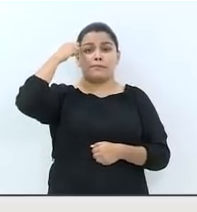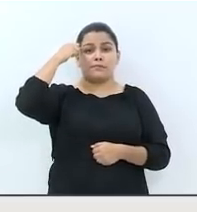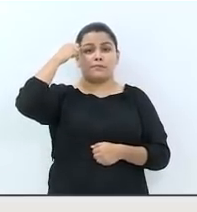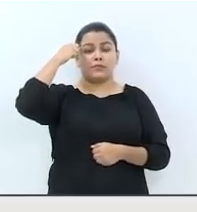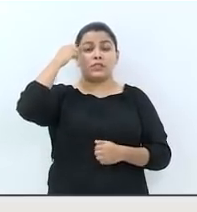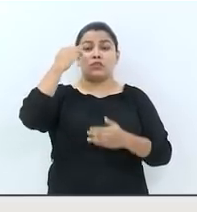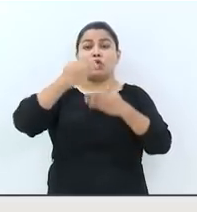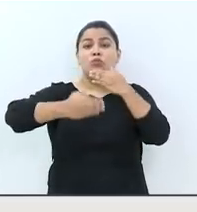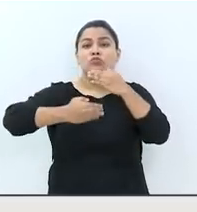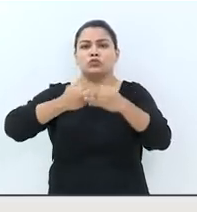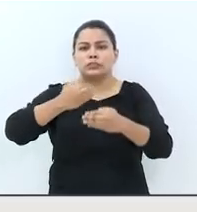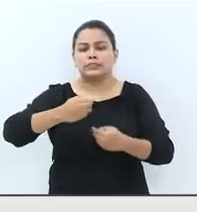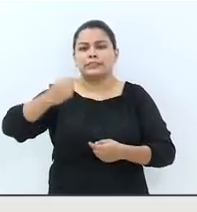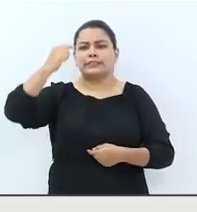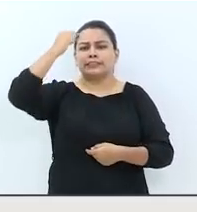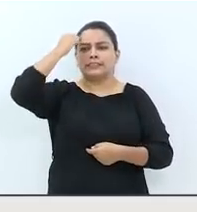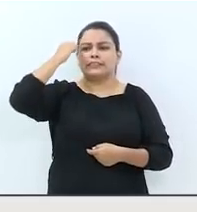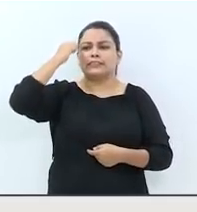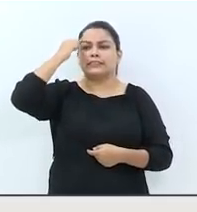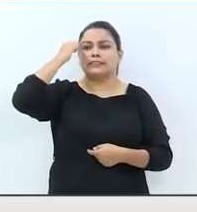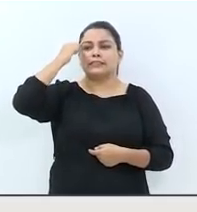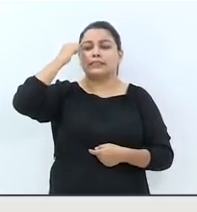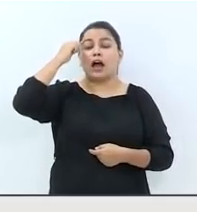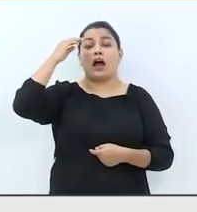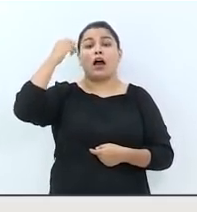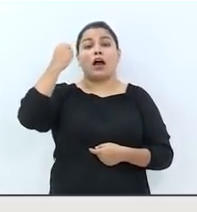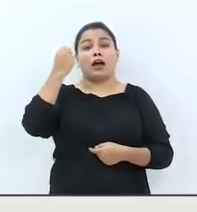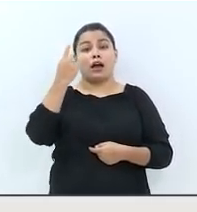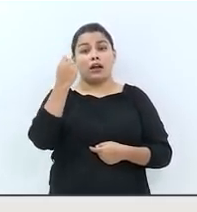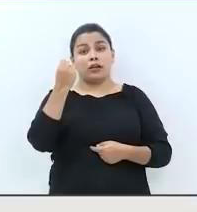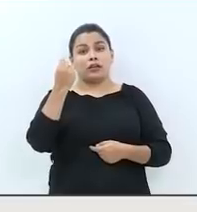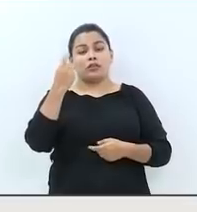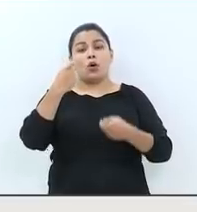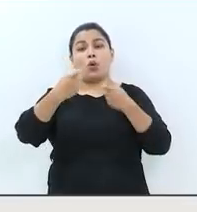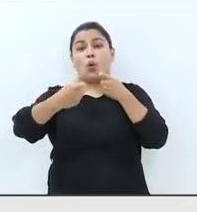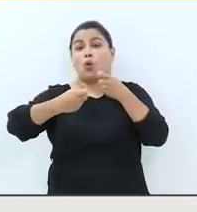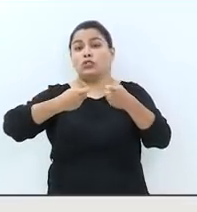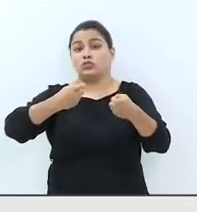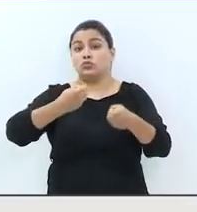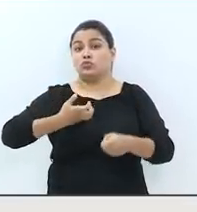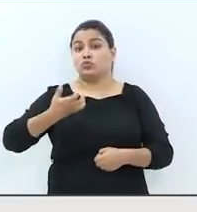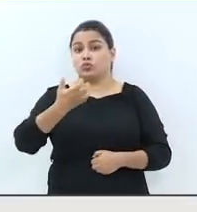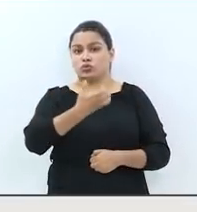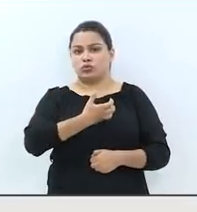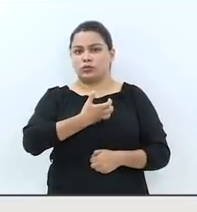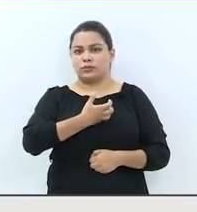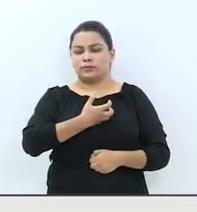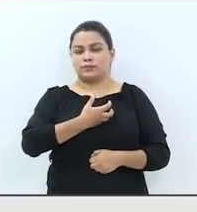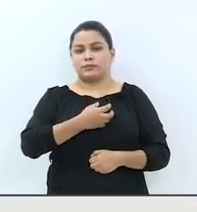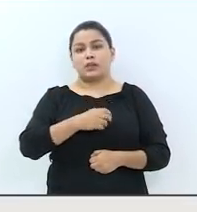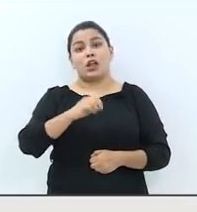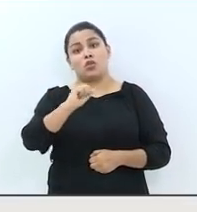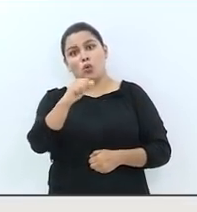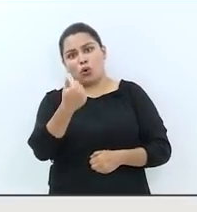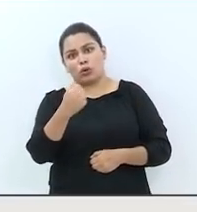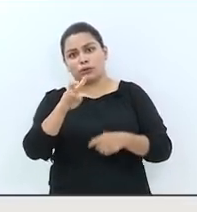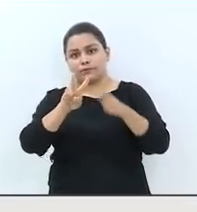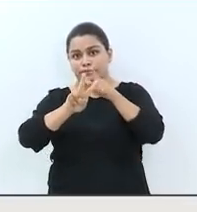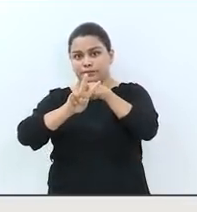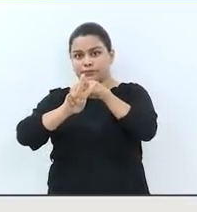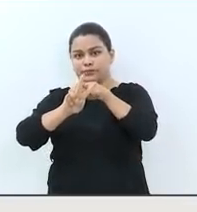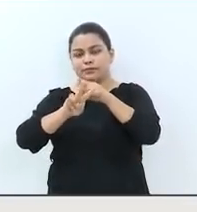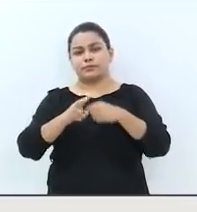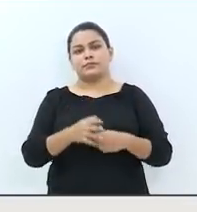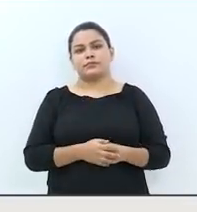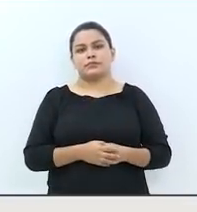nuestros procesos reflexivos son nuestros. Nosotros tenemos control sobre eso. Hay otro elemento clave. ¿Tiene